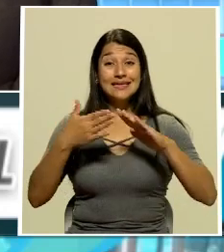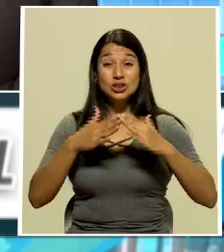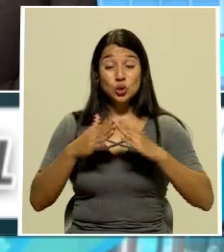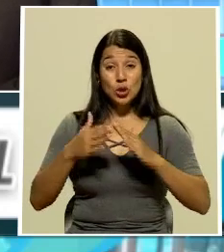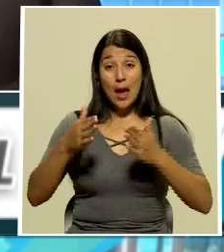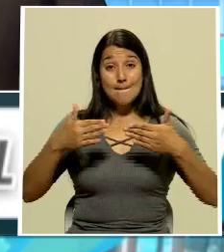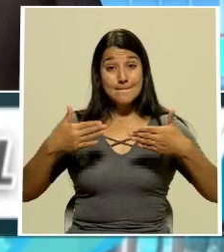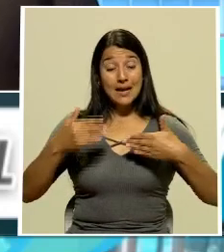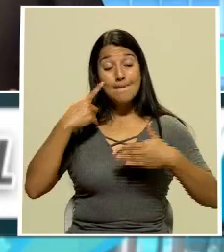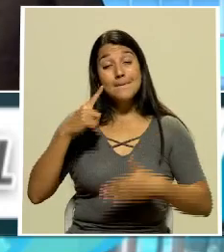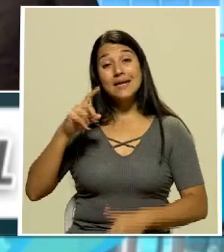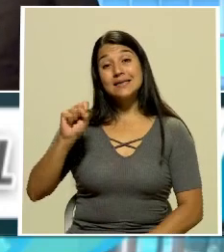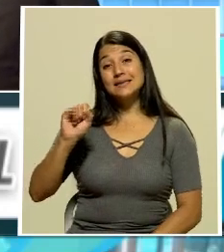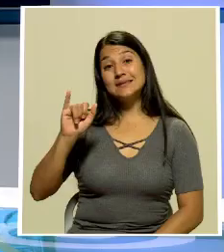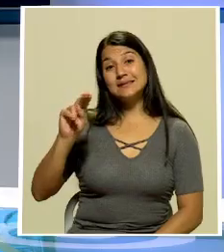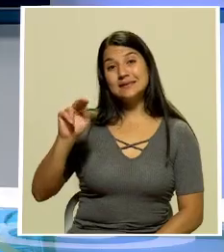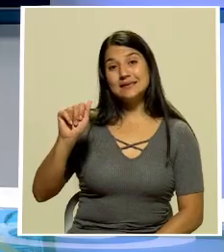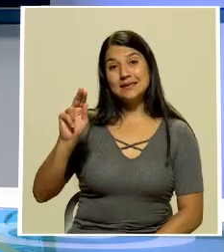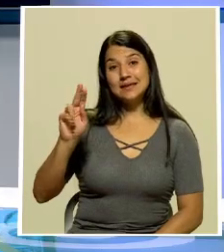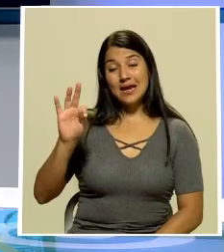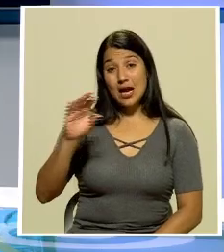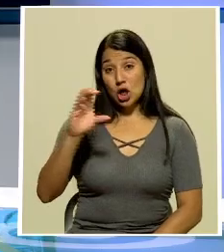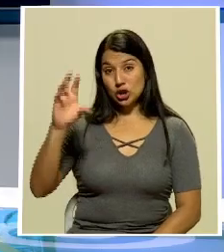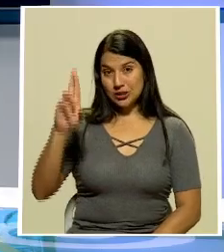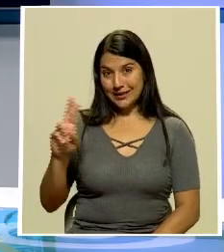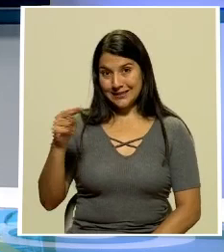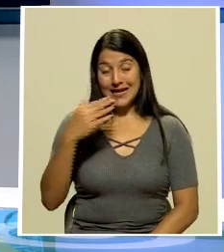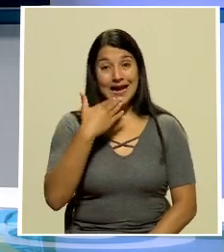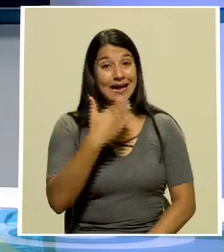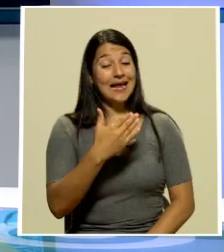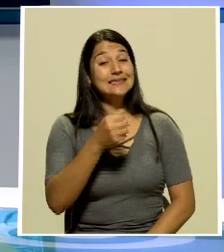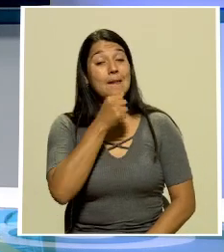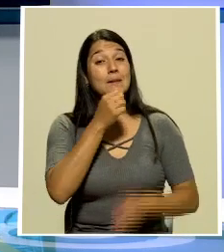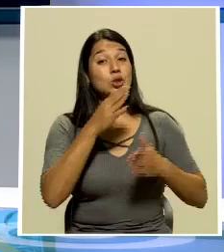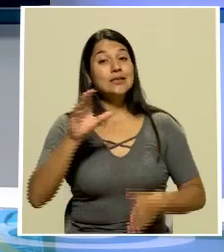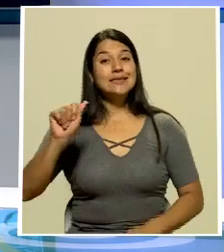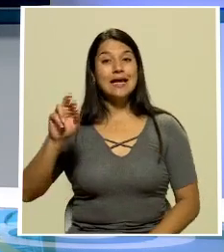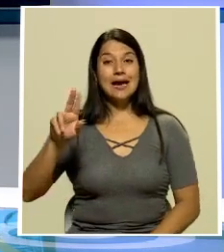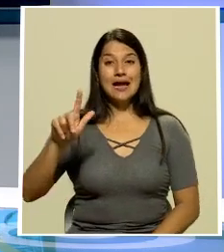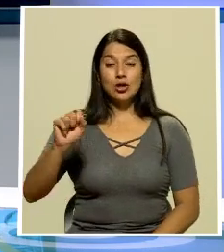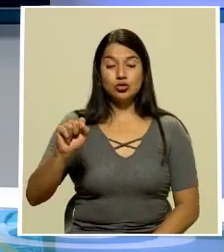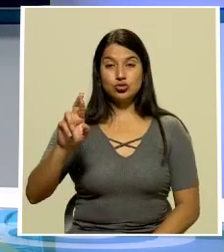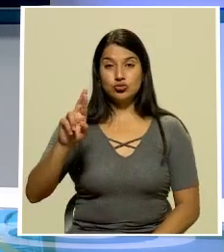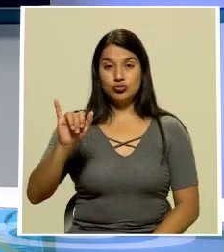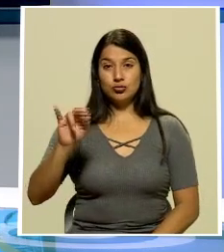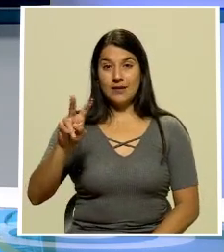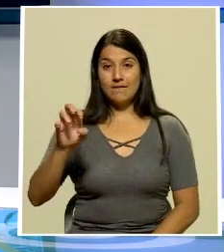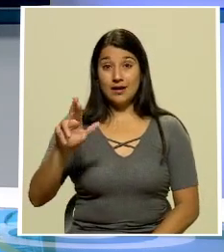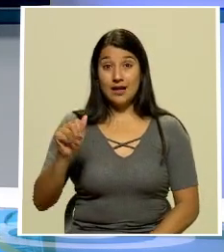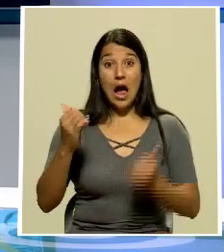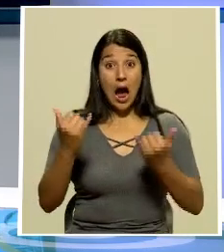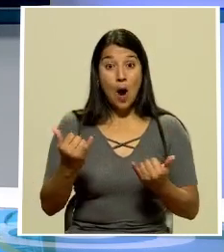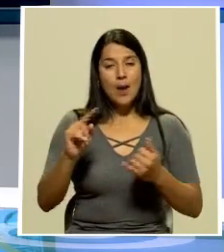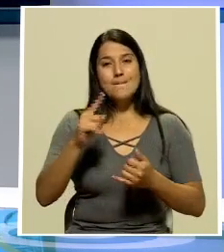Panamá para CENAR Costa Rica Noticias. Muchas gracias al colega Carlos Rivera de CERTV Panamá. Vamos en este momento a